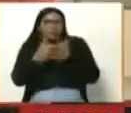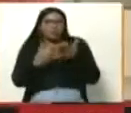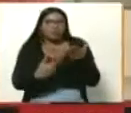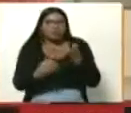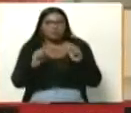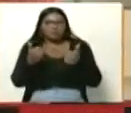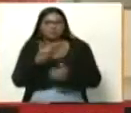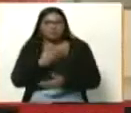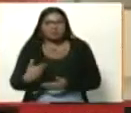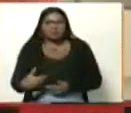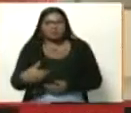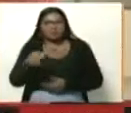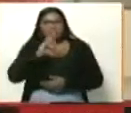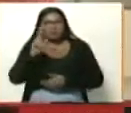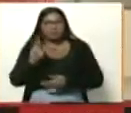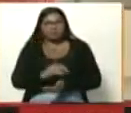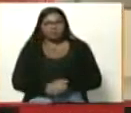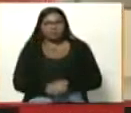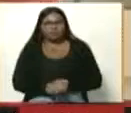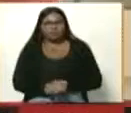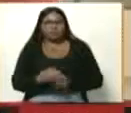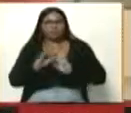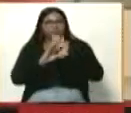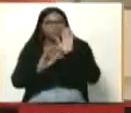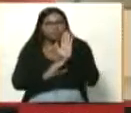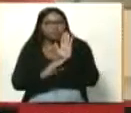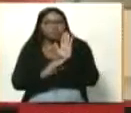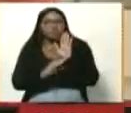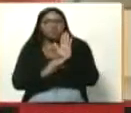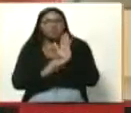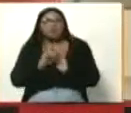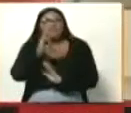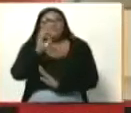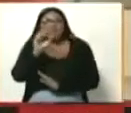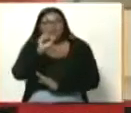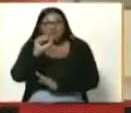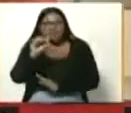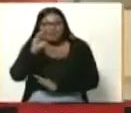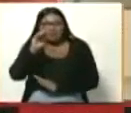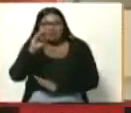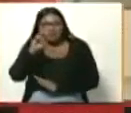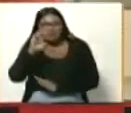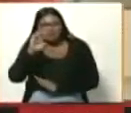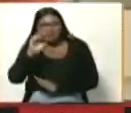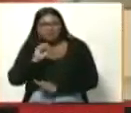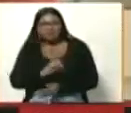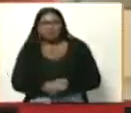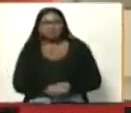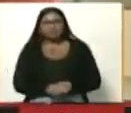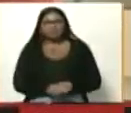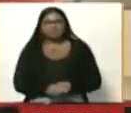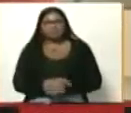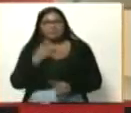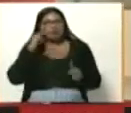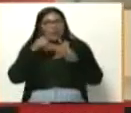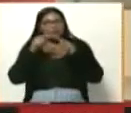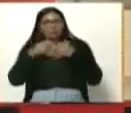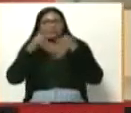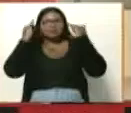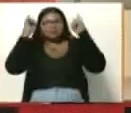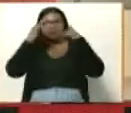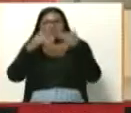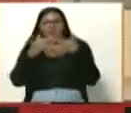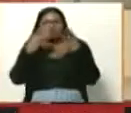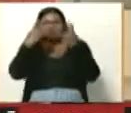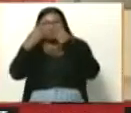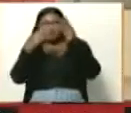del presidente de la República de concurso de pesebres. Esta iniciativa se lanza además en el marco de lo que es la celebración de la